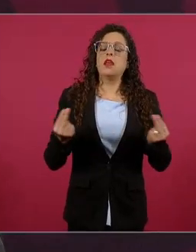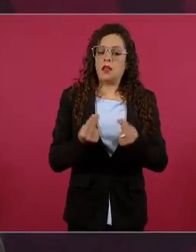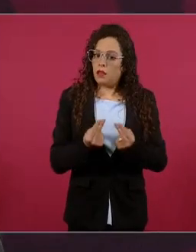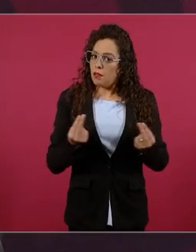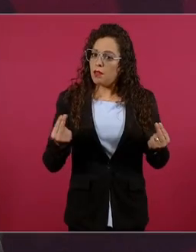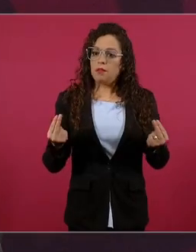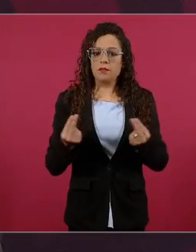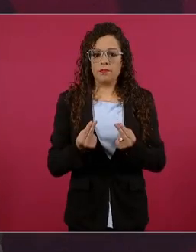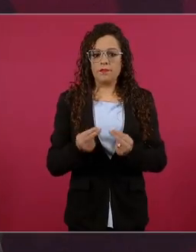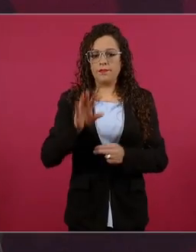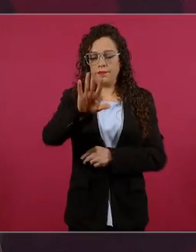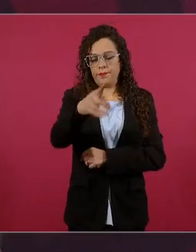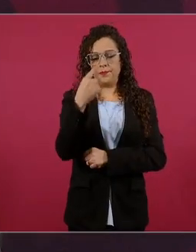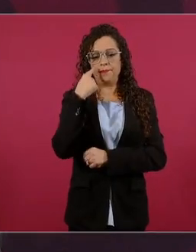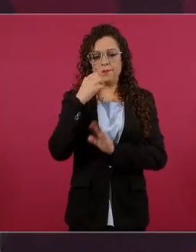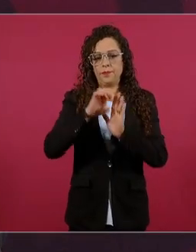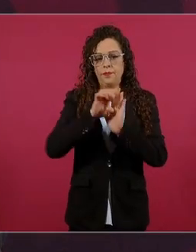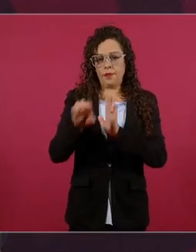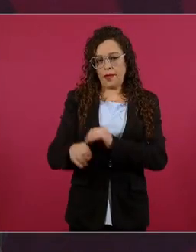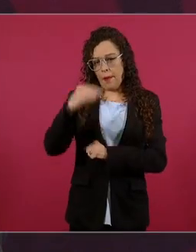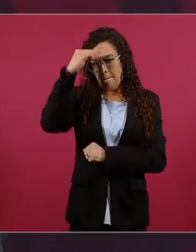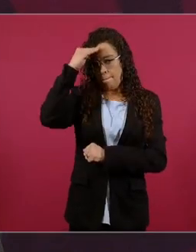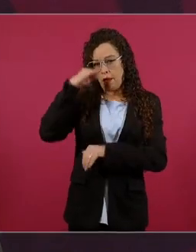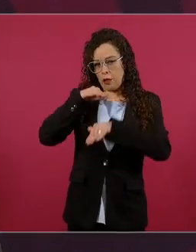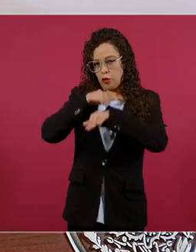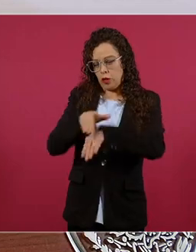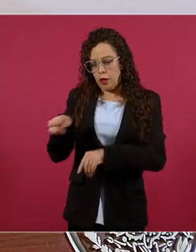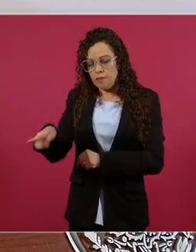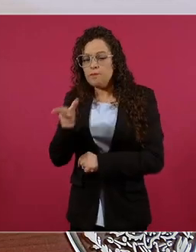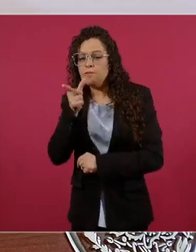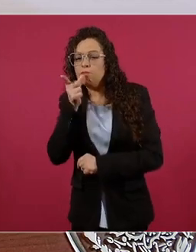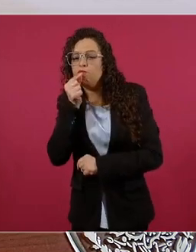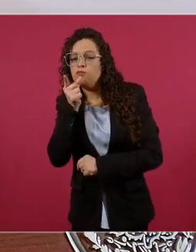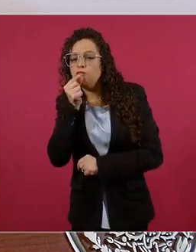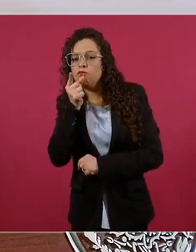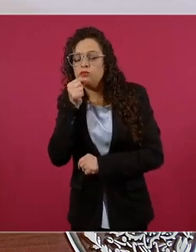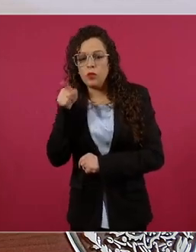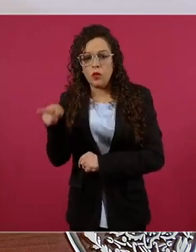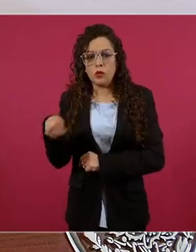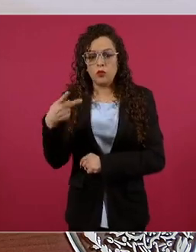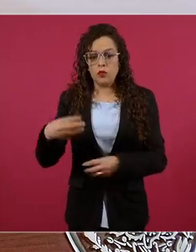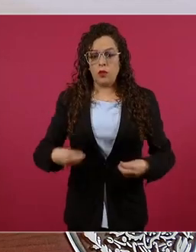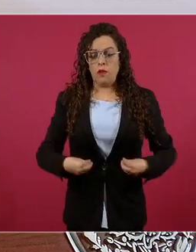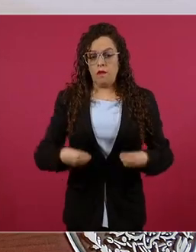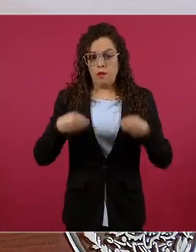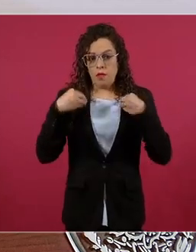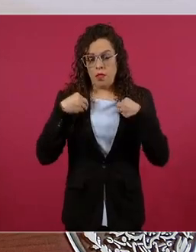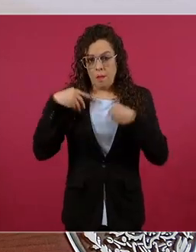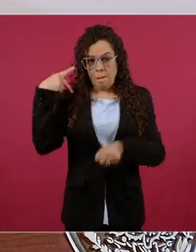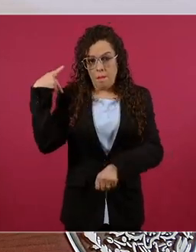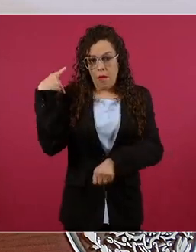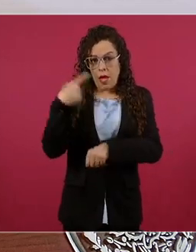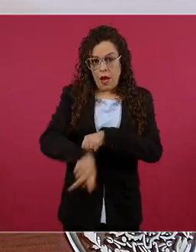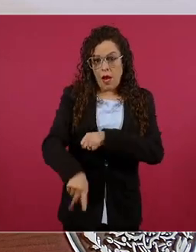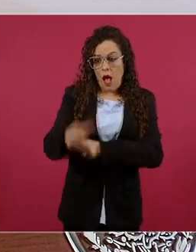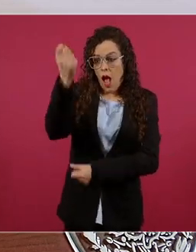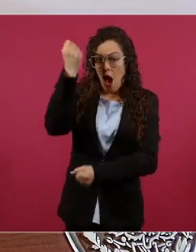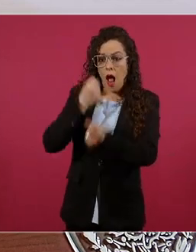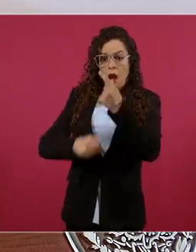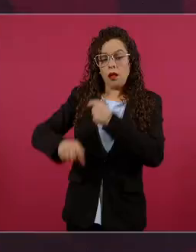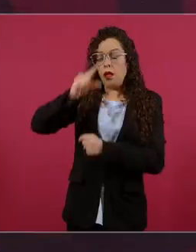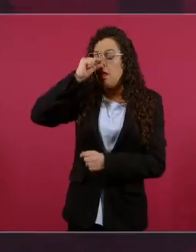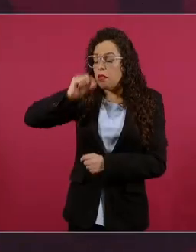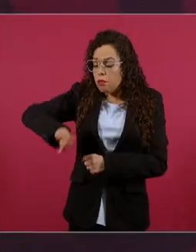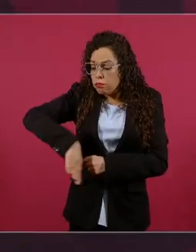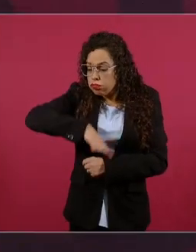hablando de policías que se arriesgan, muchos pierden la vida. Ahora